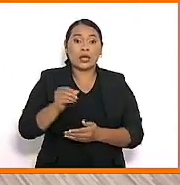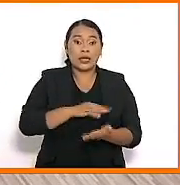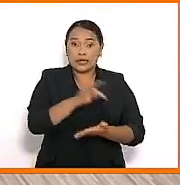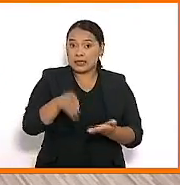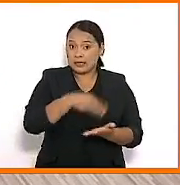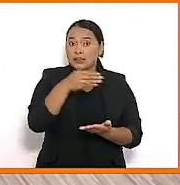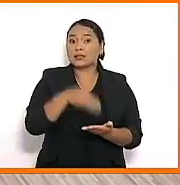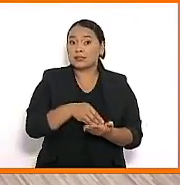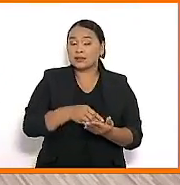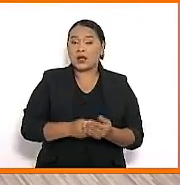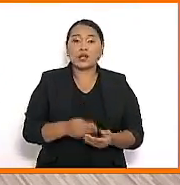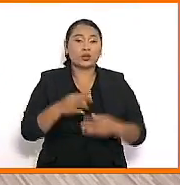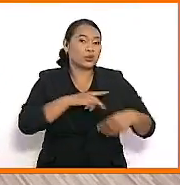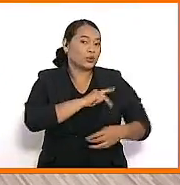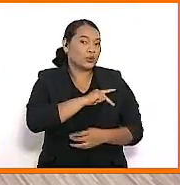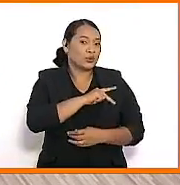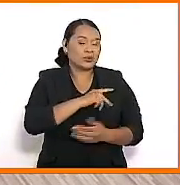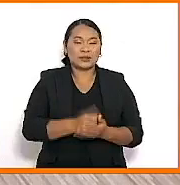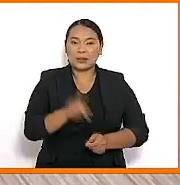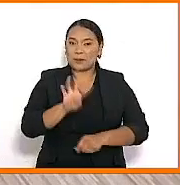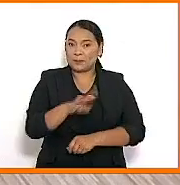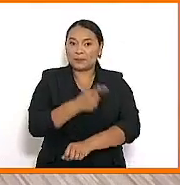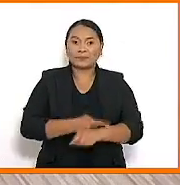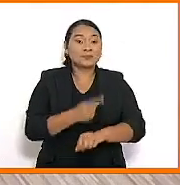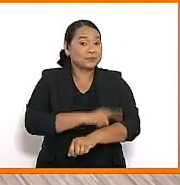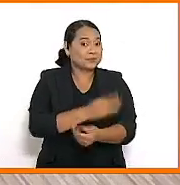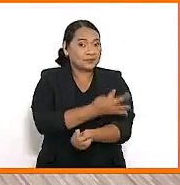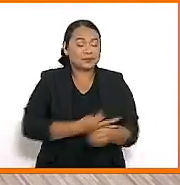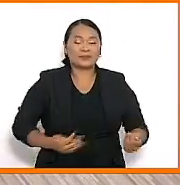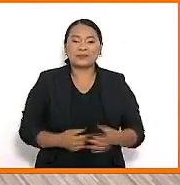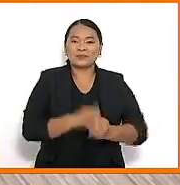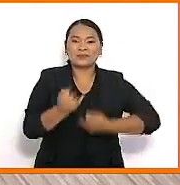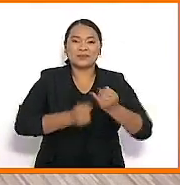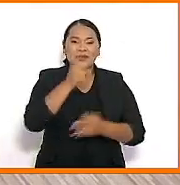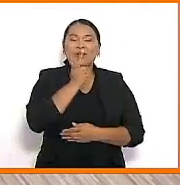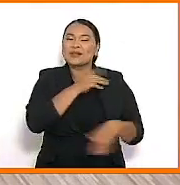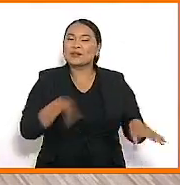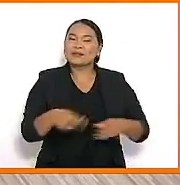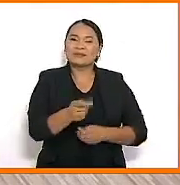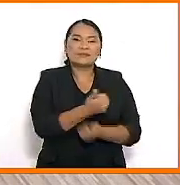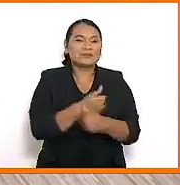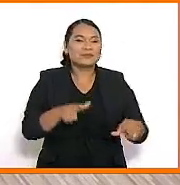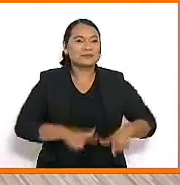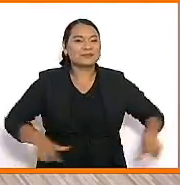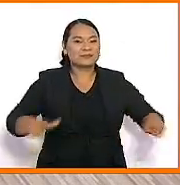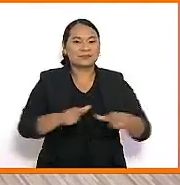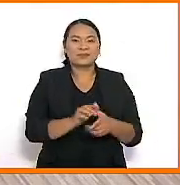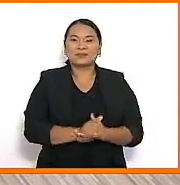partir de las 4 de la tarde. A jugar se ha dicho con Loto, donde quiera que estés.